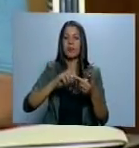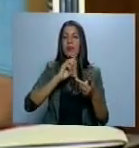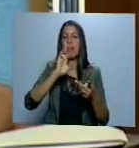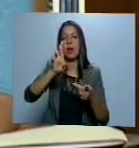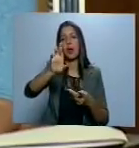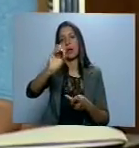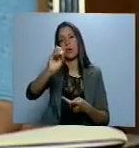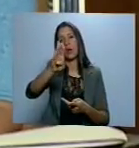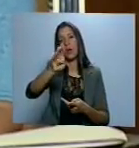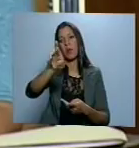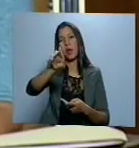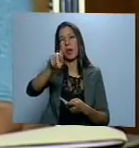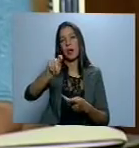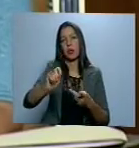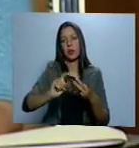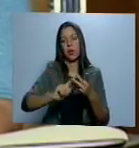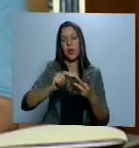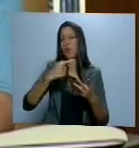Núñez.